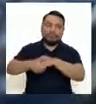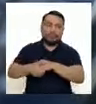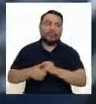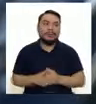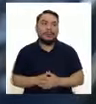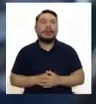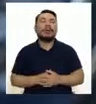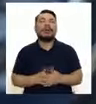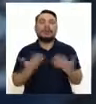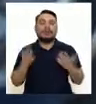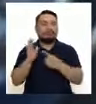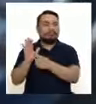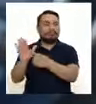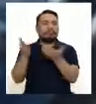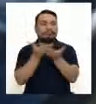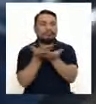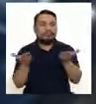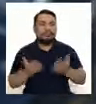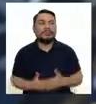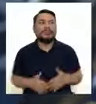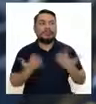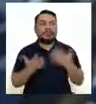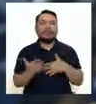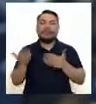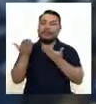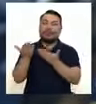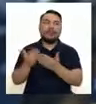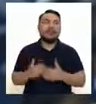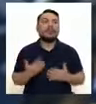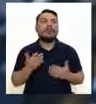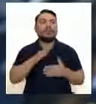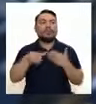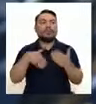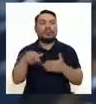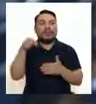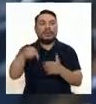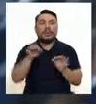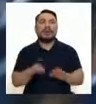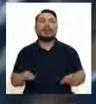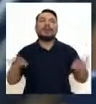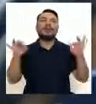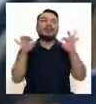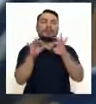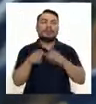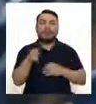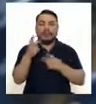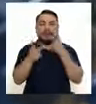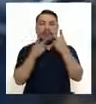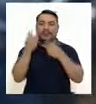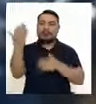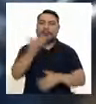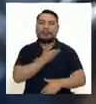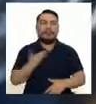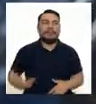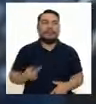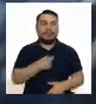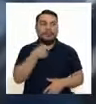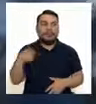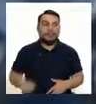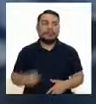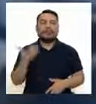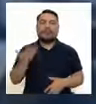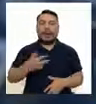con respecto a la expectativa que se da tras esta importante visita